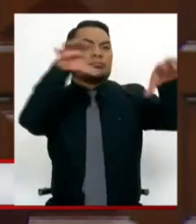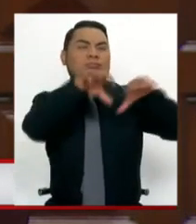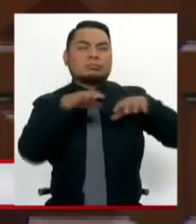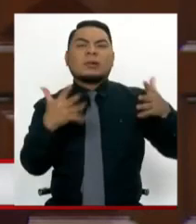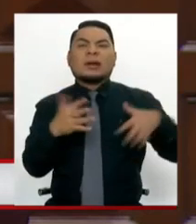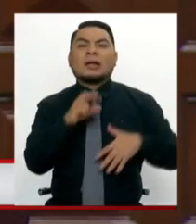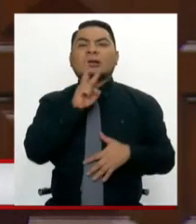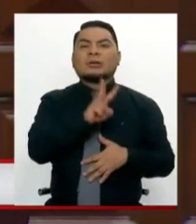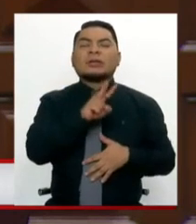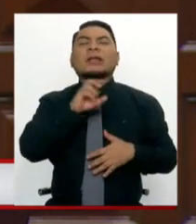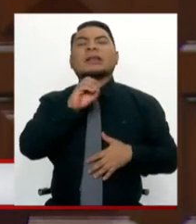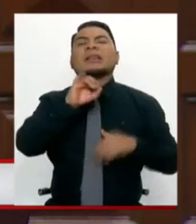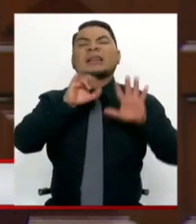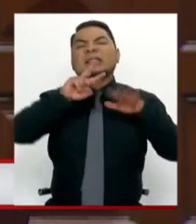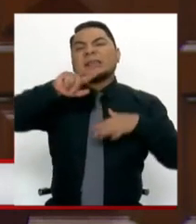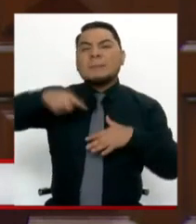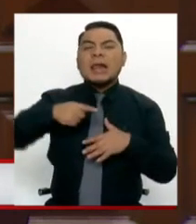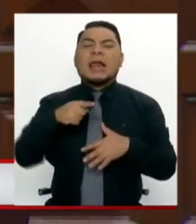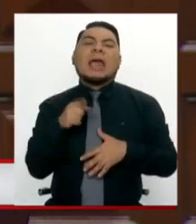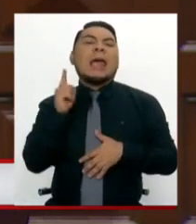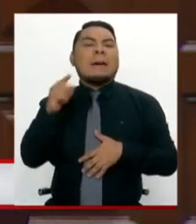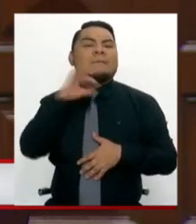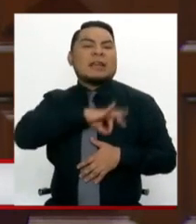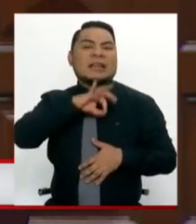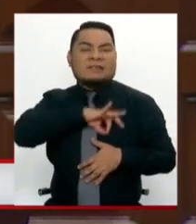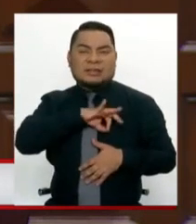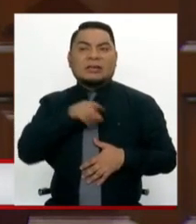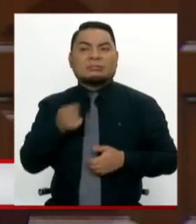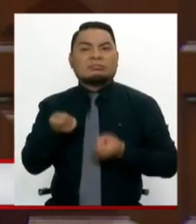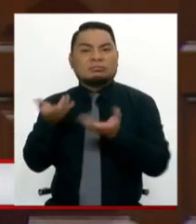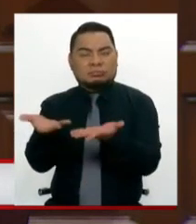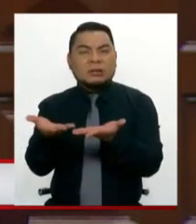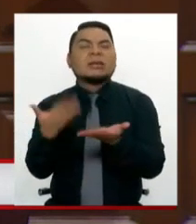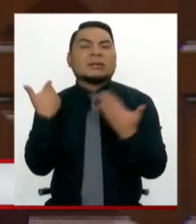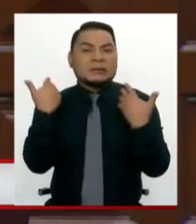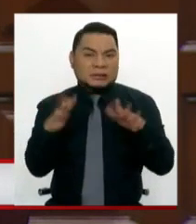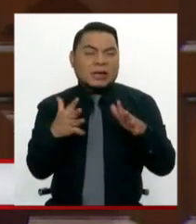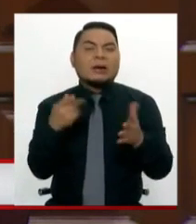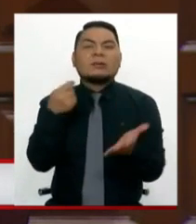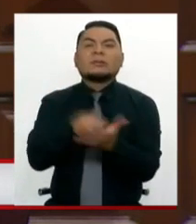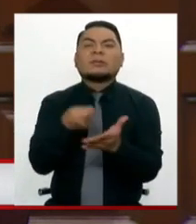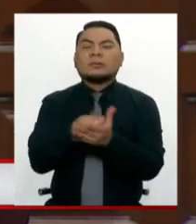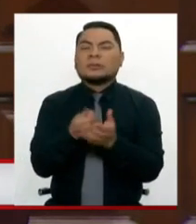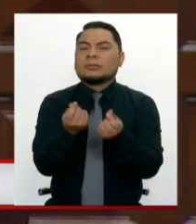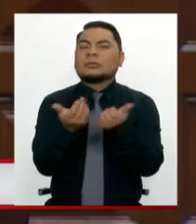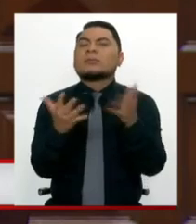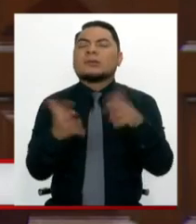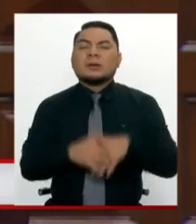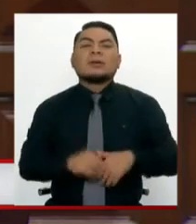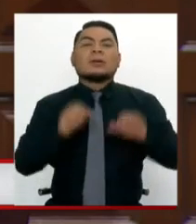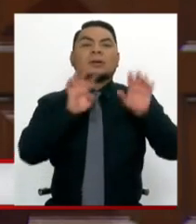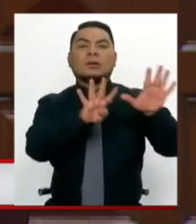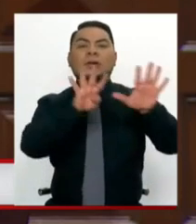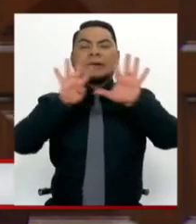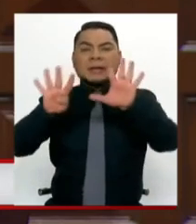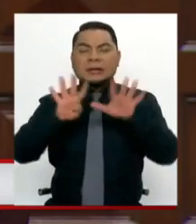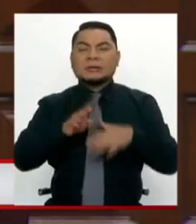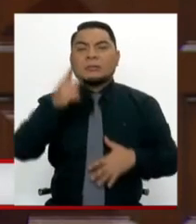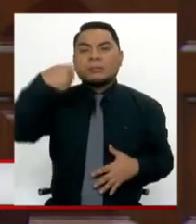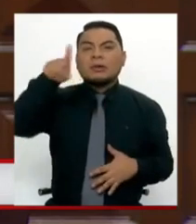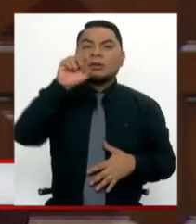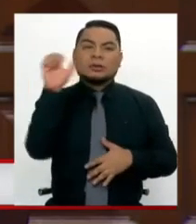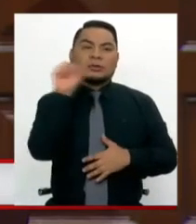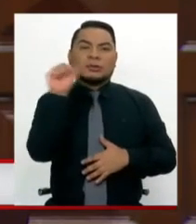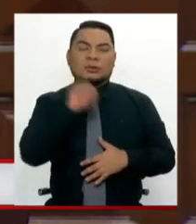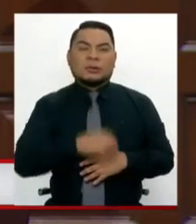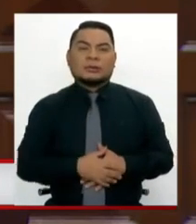a 217.000 beneficiarios, para quienes se ha destinado ya un presupuesto de 99 millones